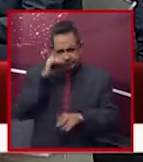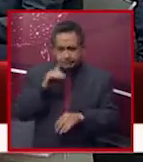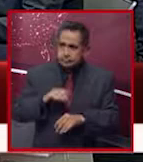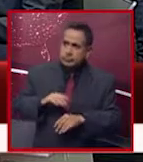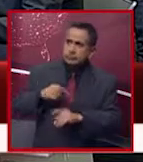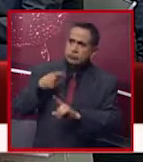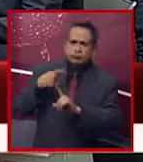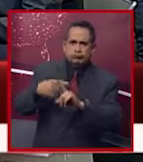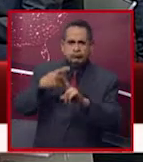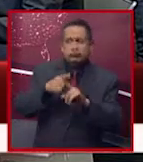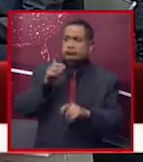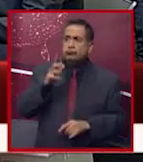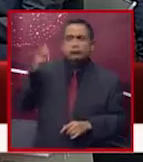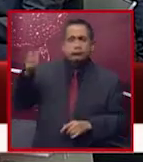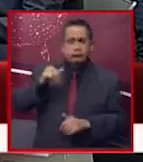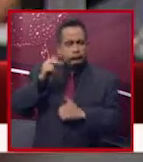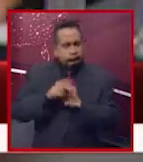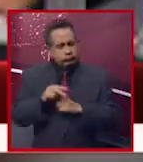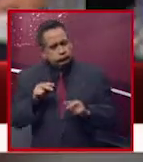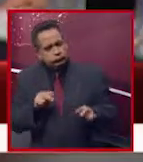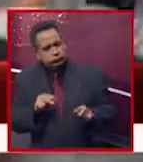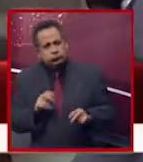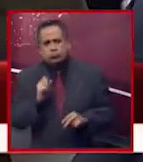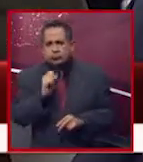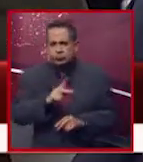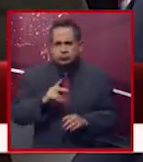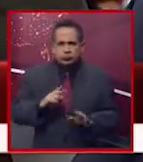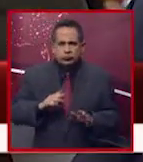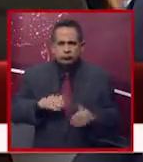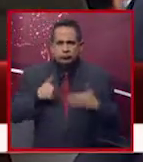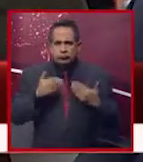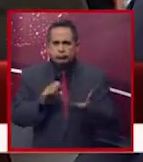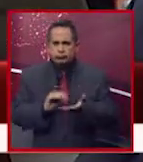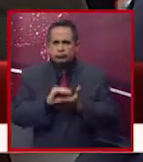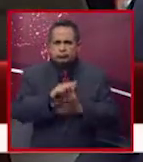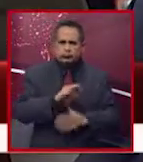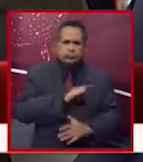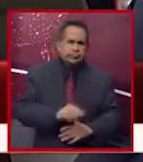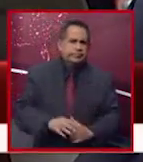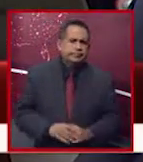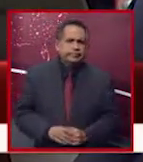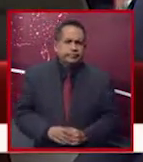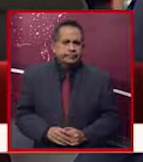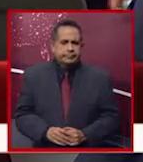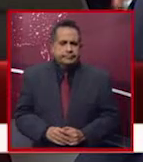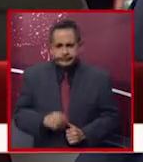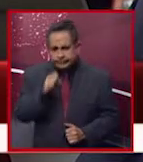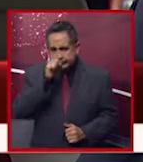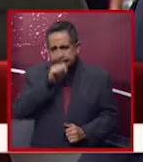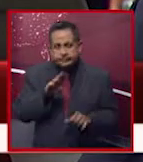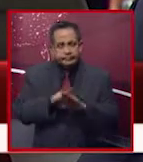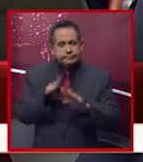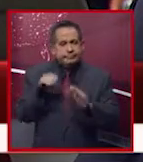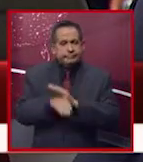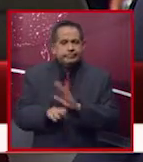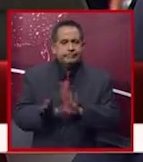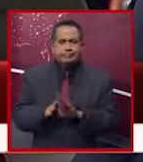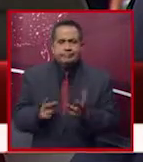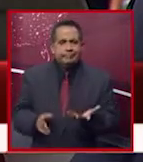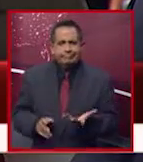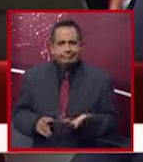señales positivas a los mercados. La caída de inversión también que se registra pues hace que seamos